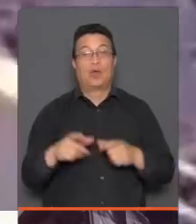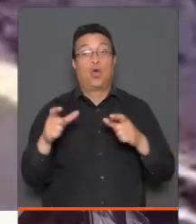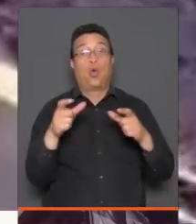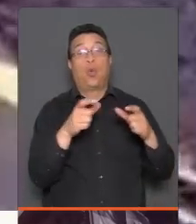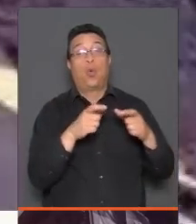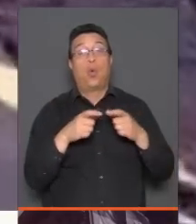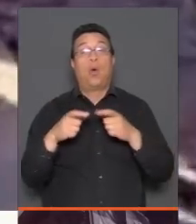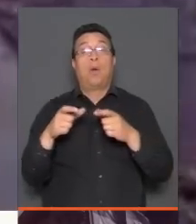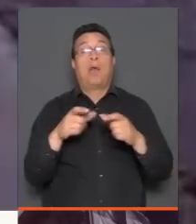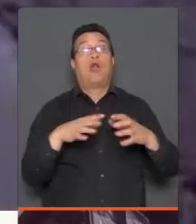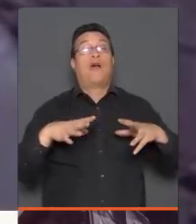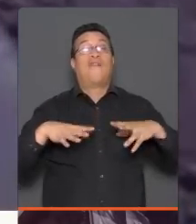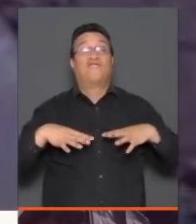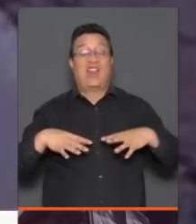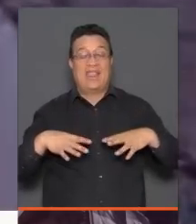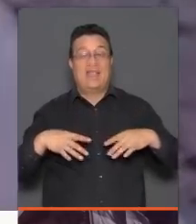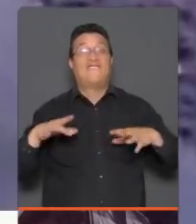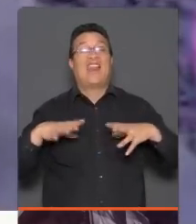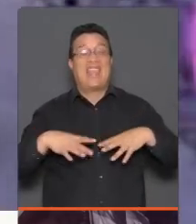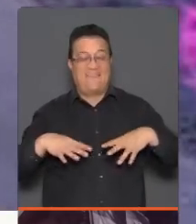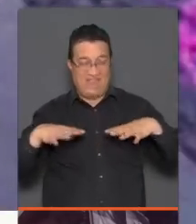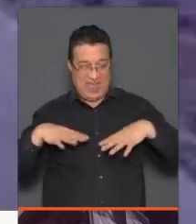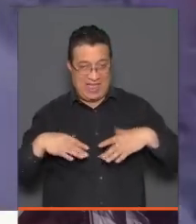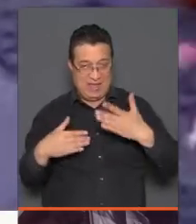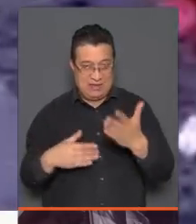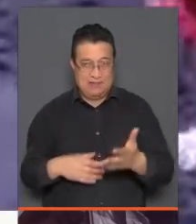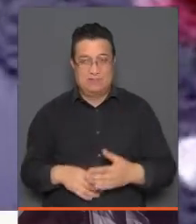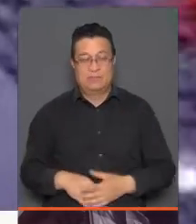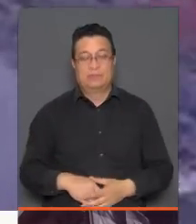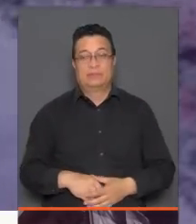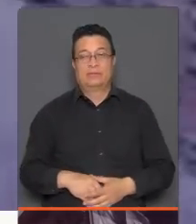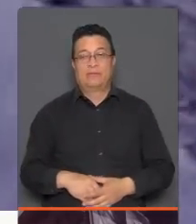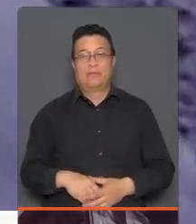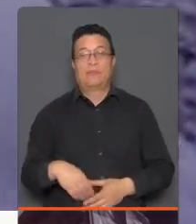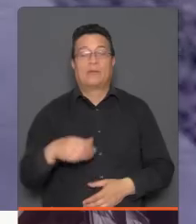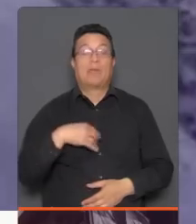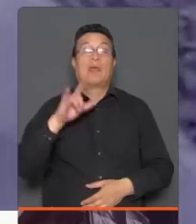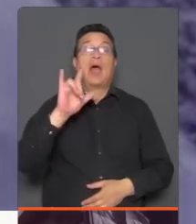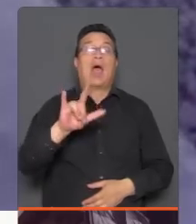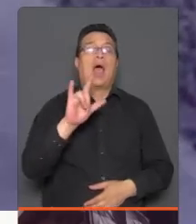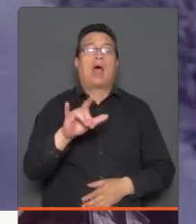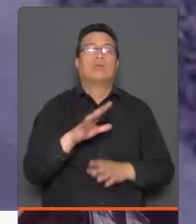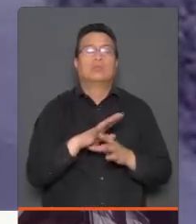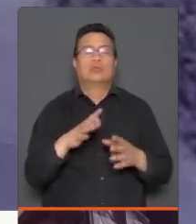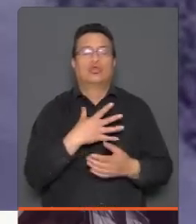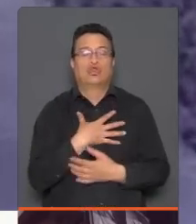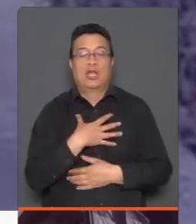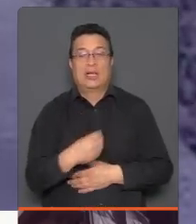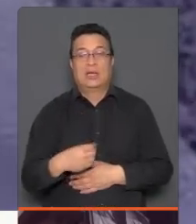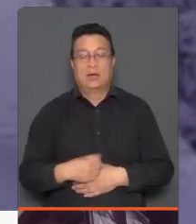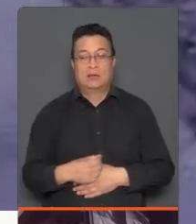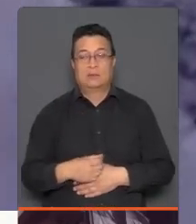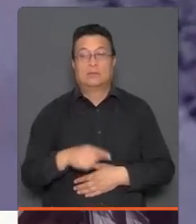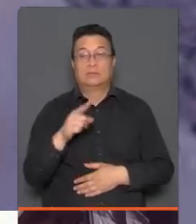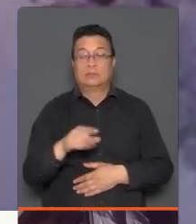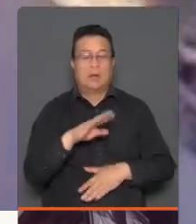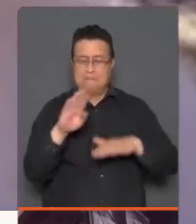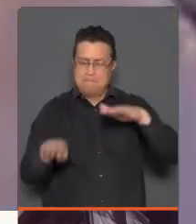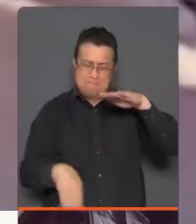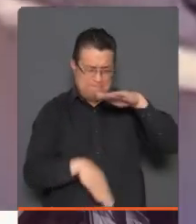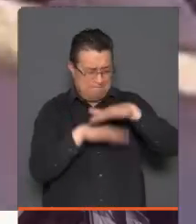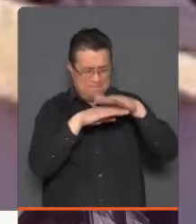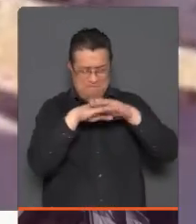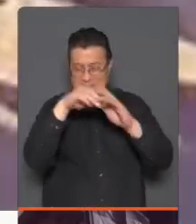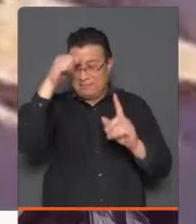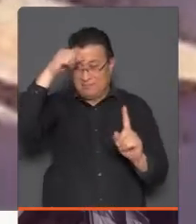¡Cumpleaños feliz, feliz, feliz! Te amamos, hija mía. Y que le dé la máxima condena, porque no es